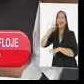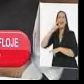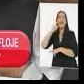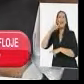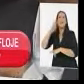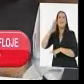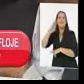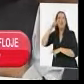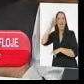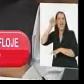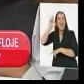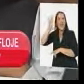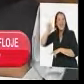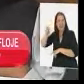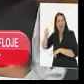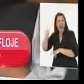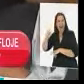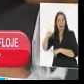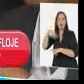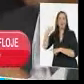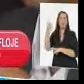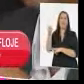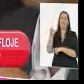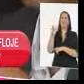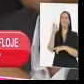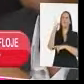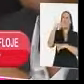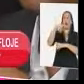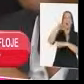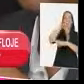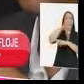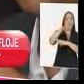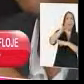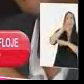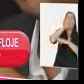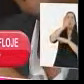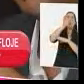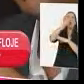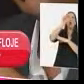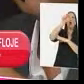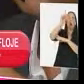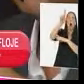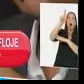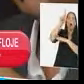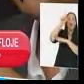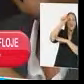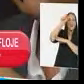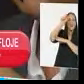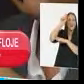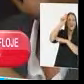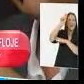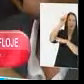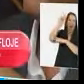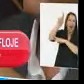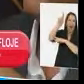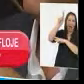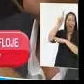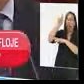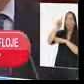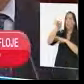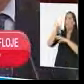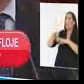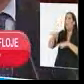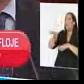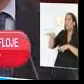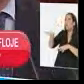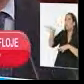sus decisiones políticas en función de las realidades sociales. Yo creo que el gobierno va demostrando, por